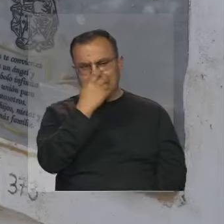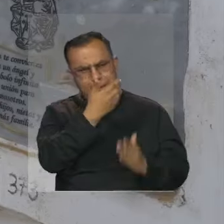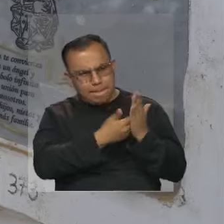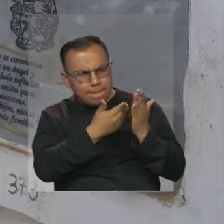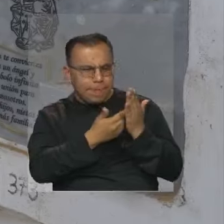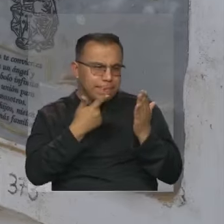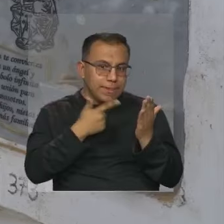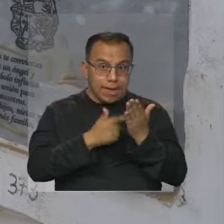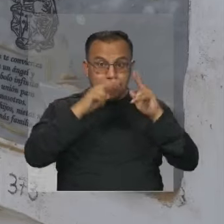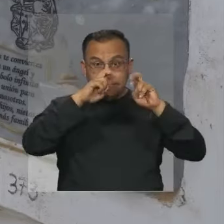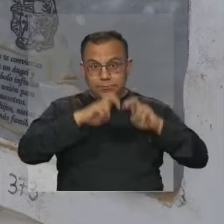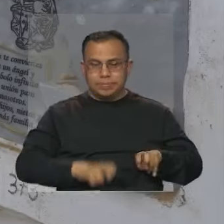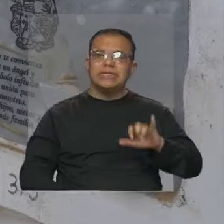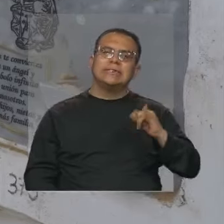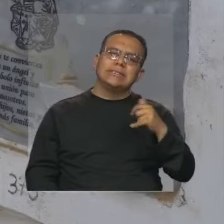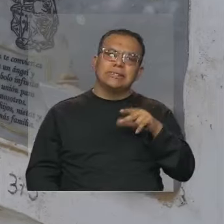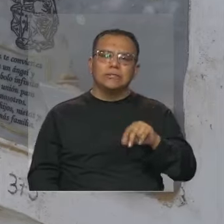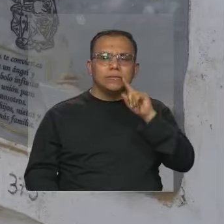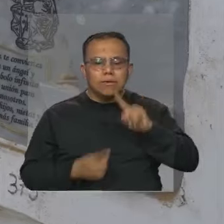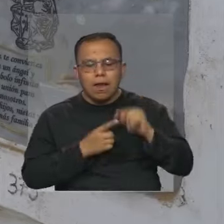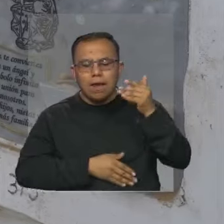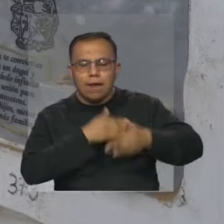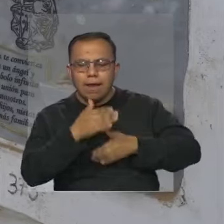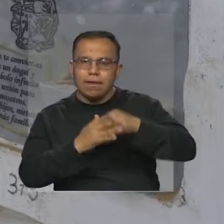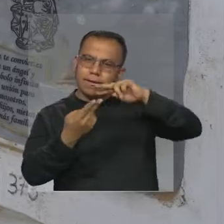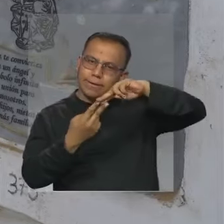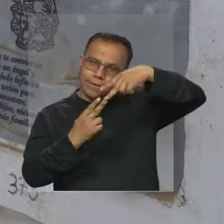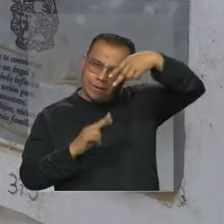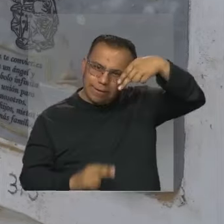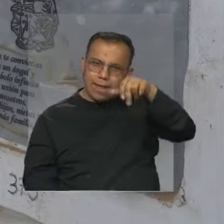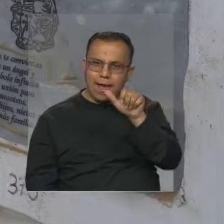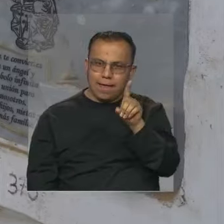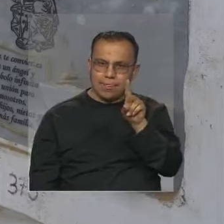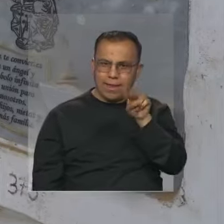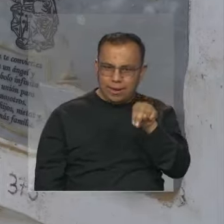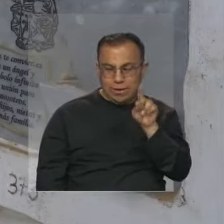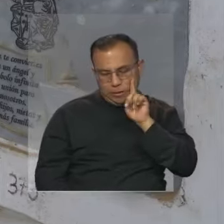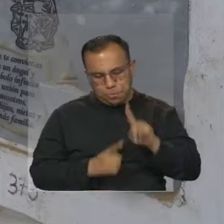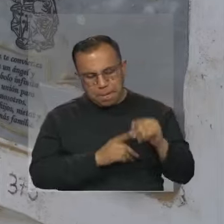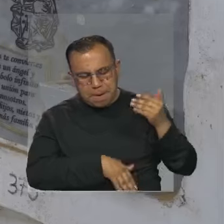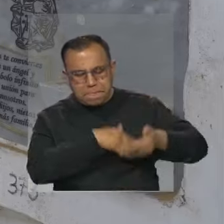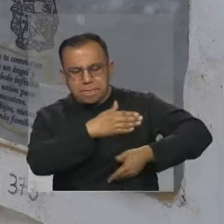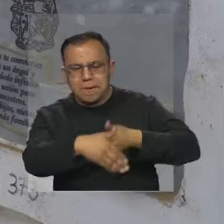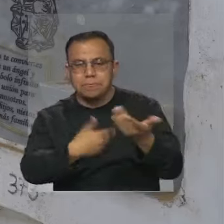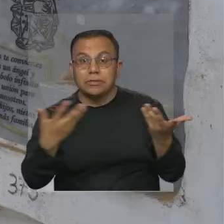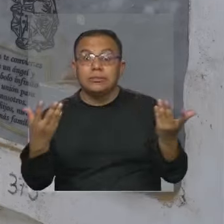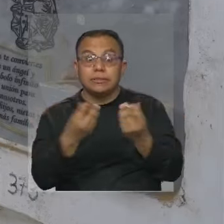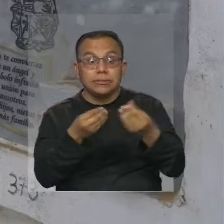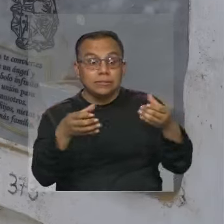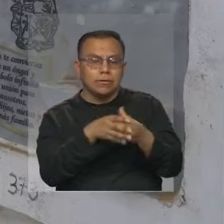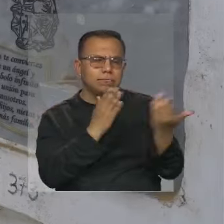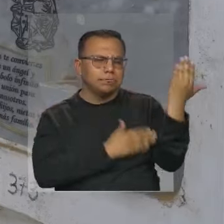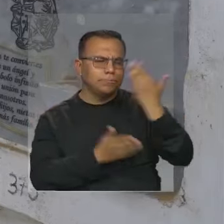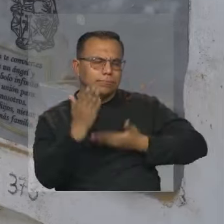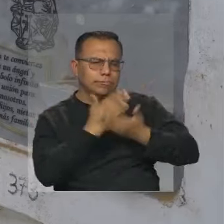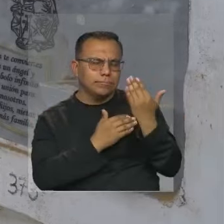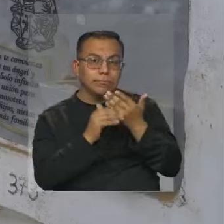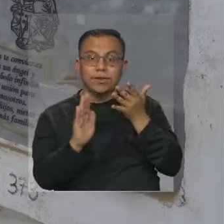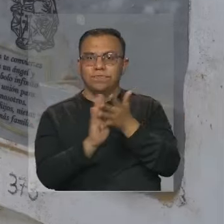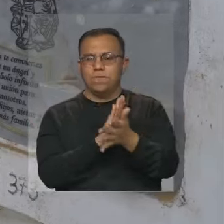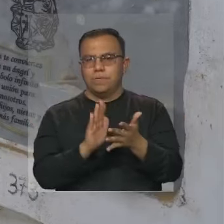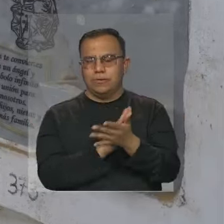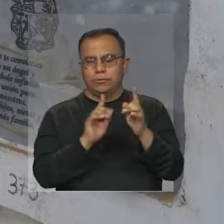ya Medicina Legal tomó las muestras de ADN, bueno, hacer como todo este proceso. Y en el proceso de análisis de esta